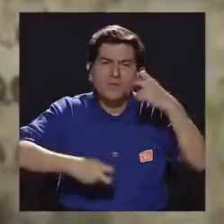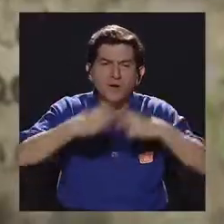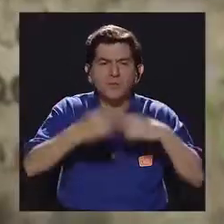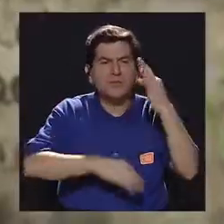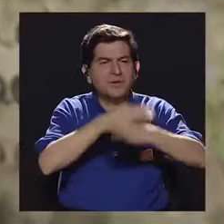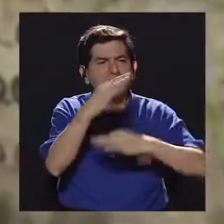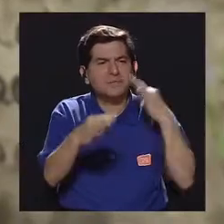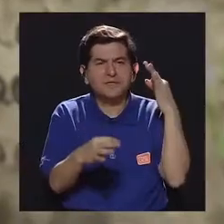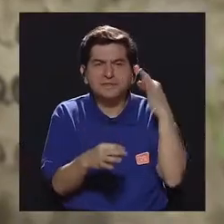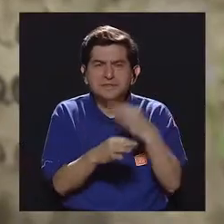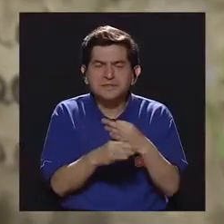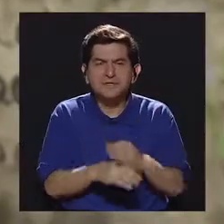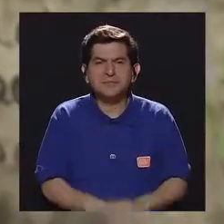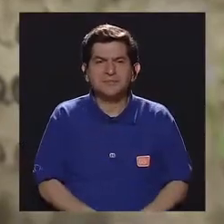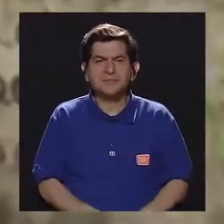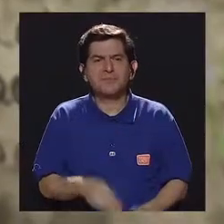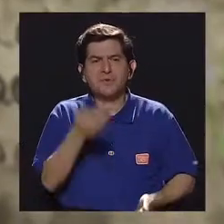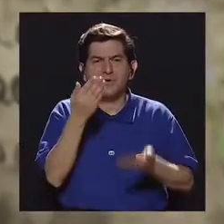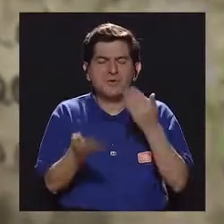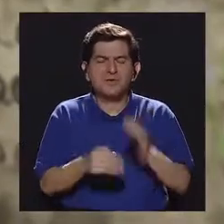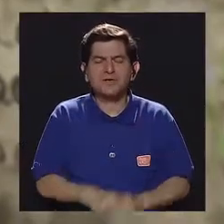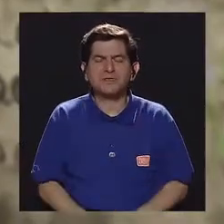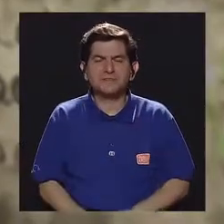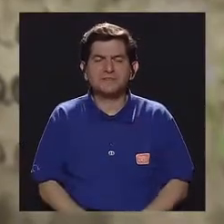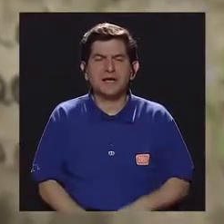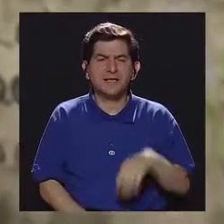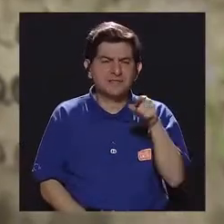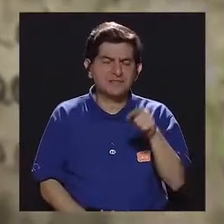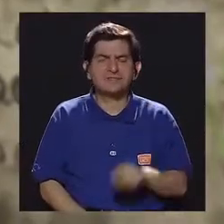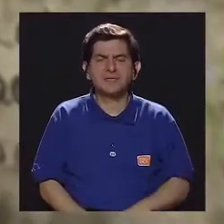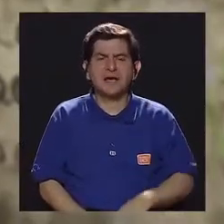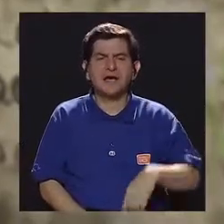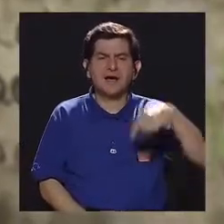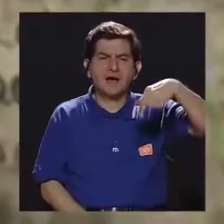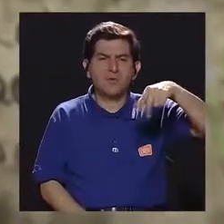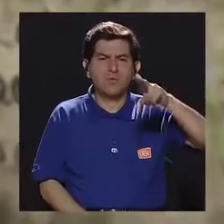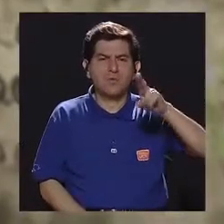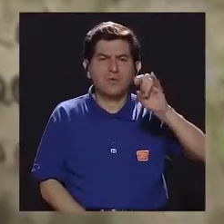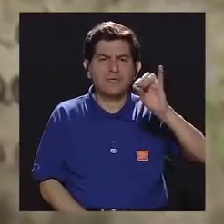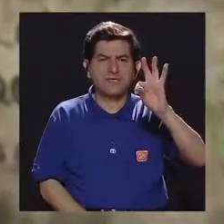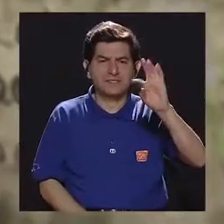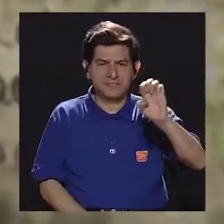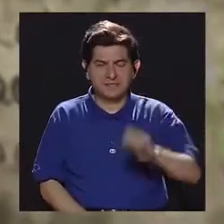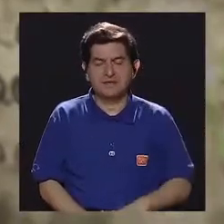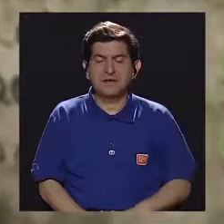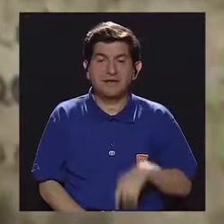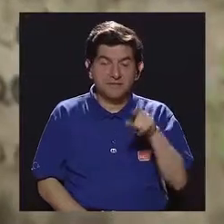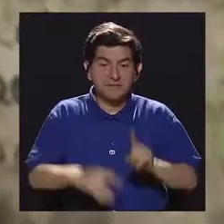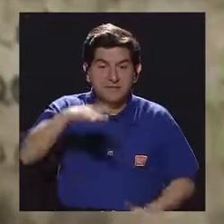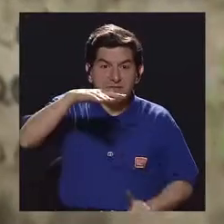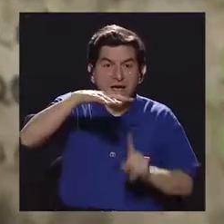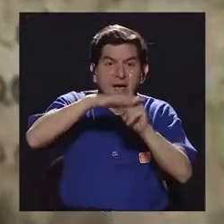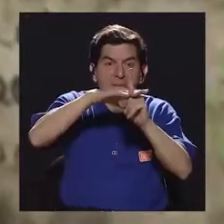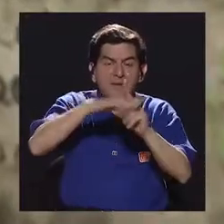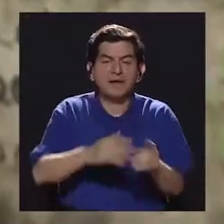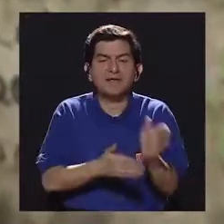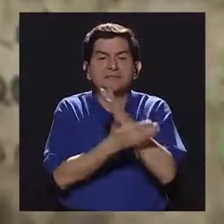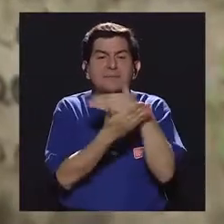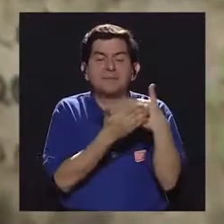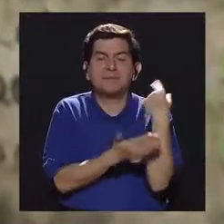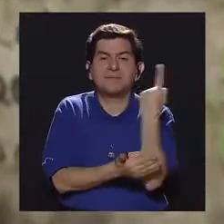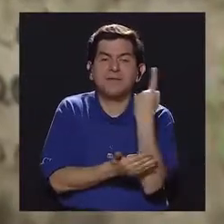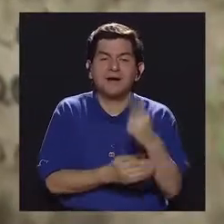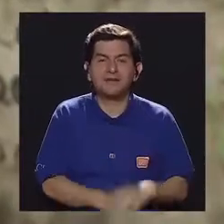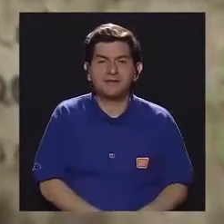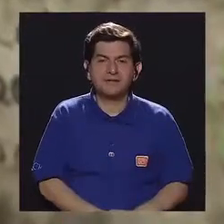problemas de tipo, digamos, quísticos o tumorales asociados a su proceso de desarrollo. Si la muela hace erupción de manera